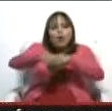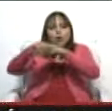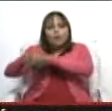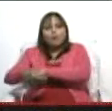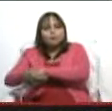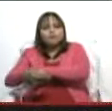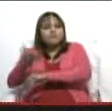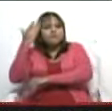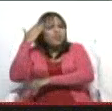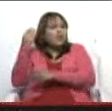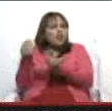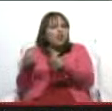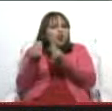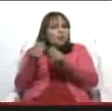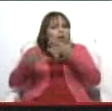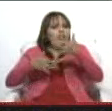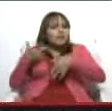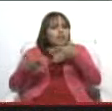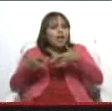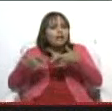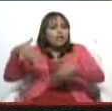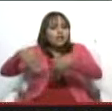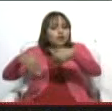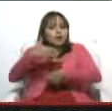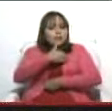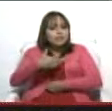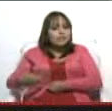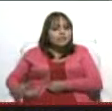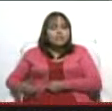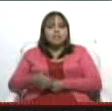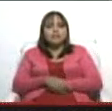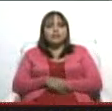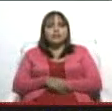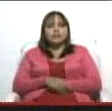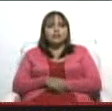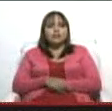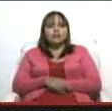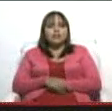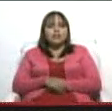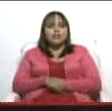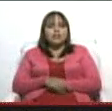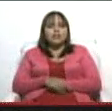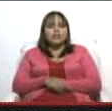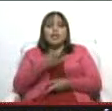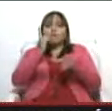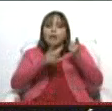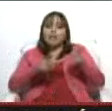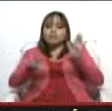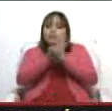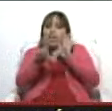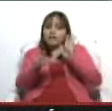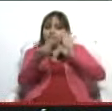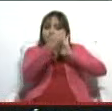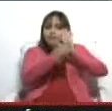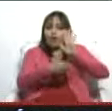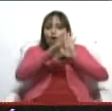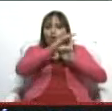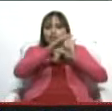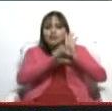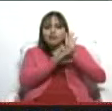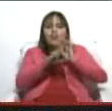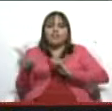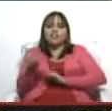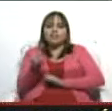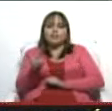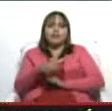a un evento electoral presidencial en el marco establecido por nuestra Constitución de la República Bolivariana de